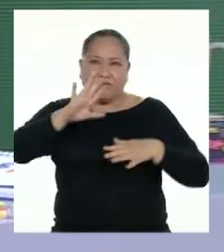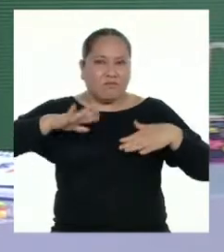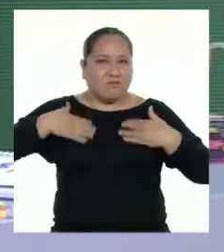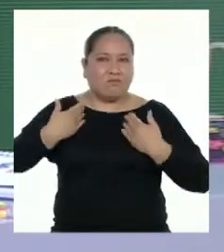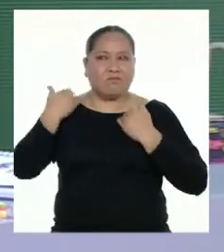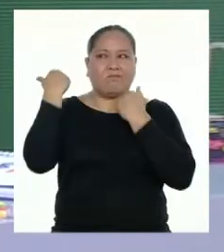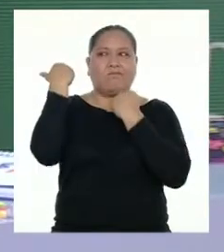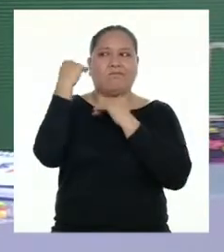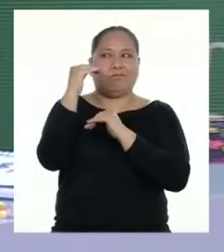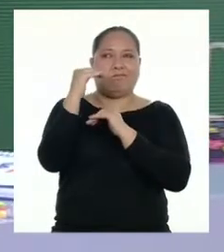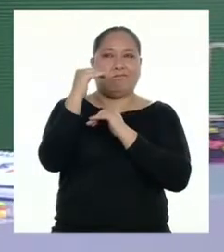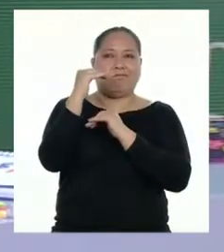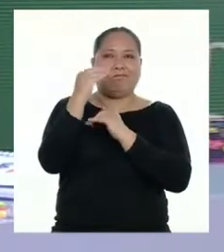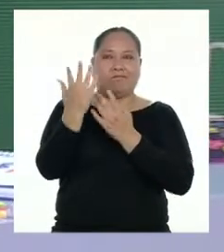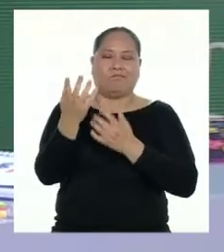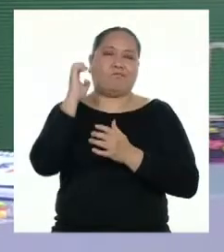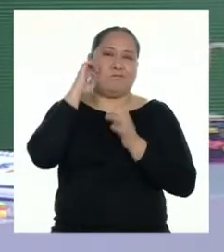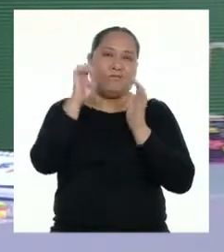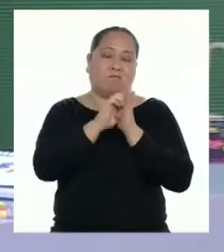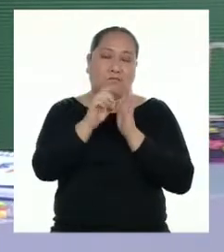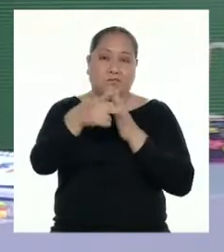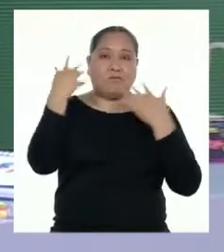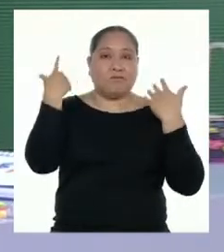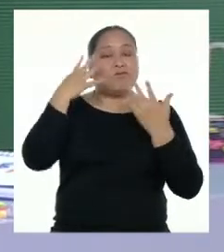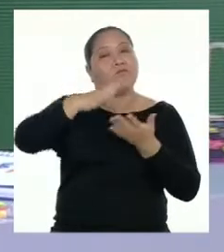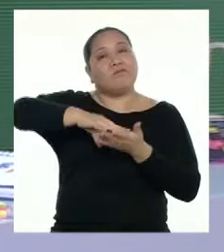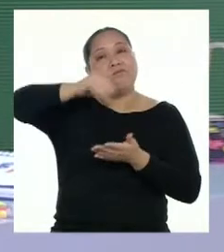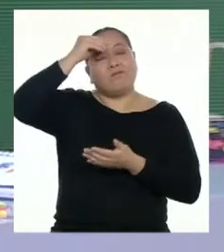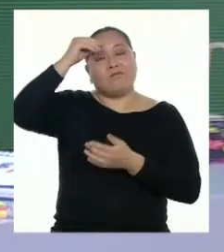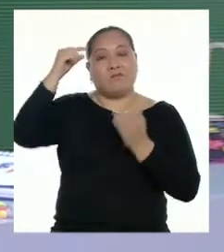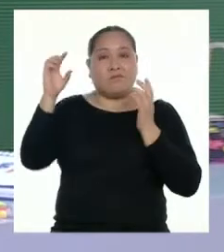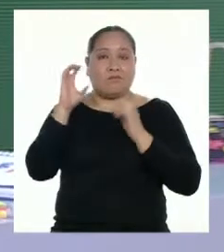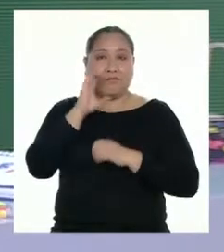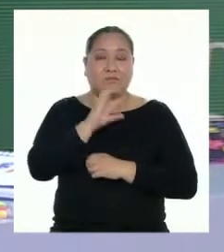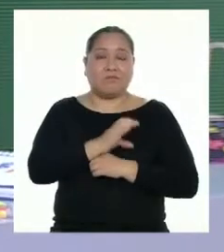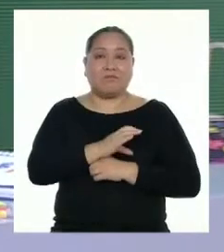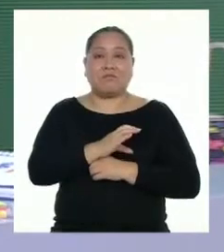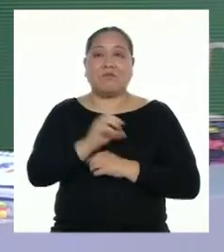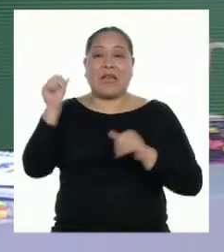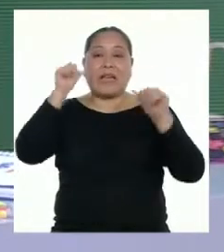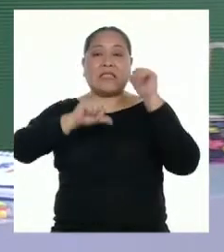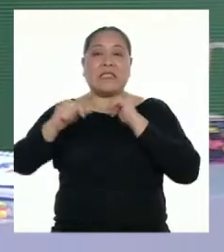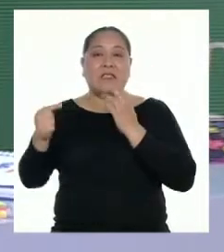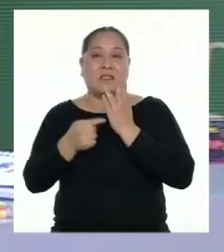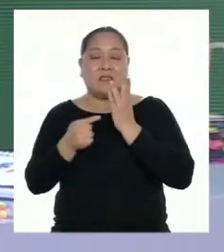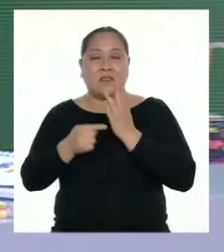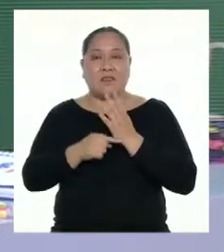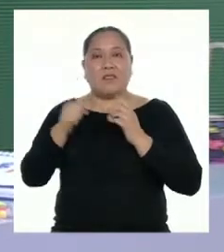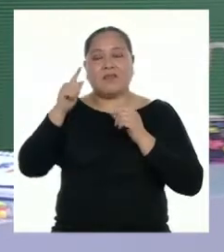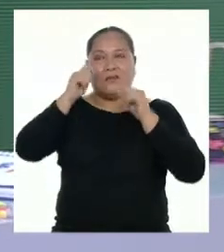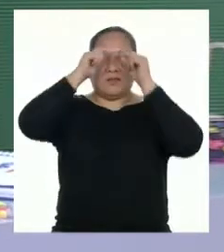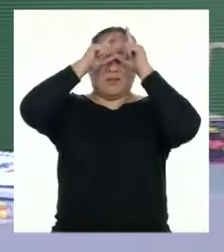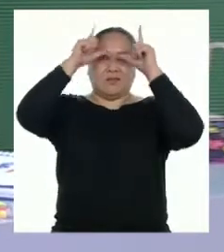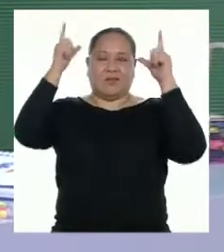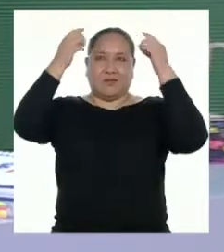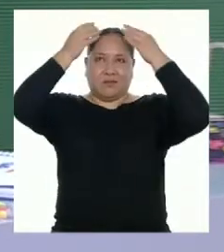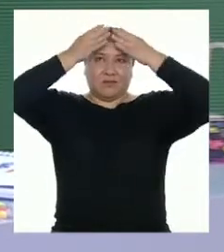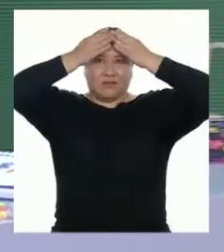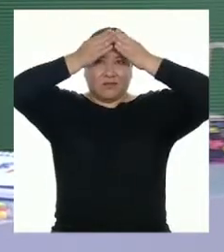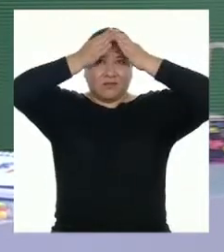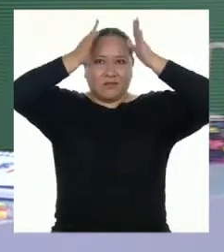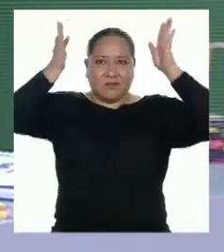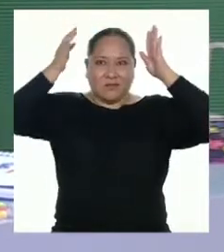estamos limitando. Y por ejemplo, algo que hemos aprendido en ciencia y tecnología es la sorprendente capacidad que tiene nuestro cerebro